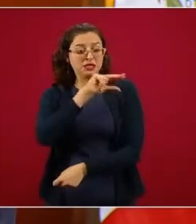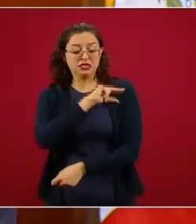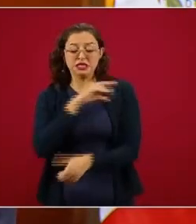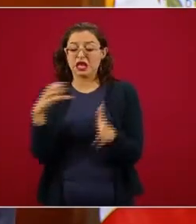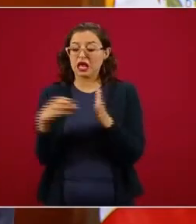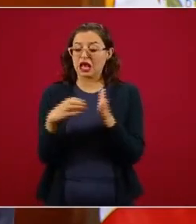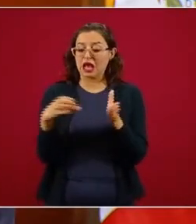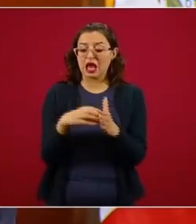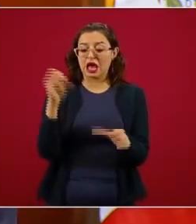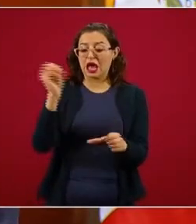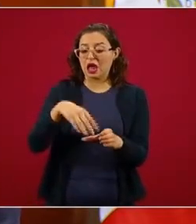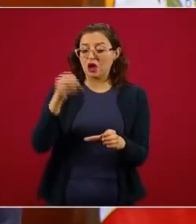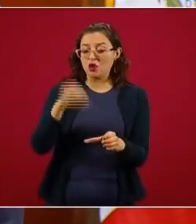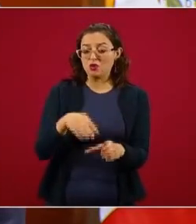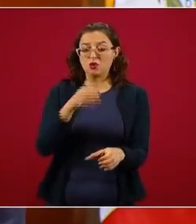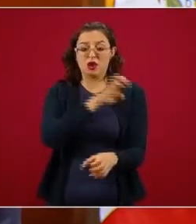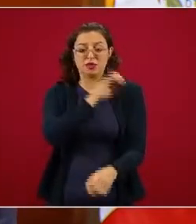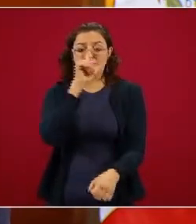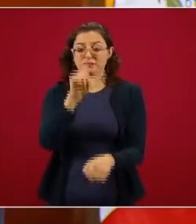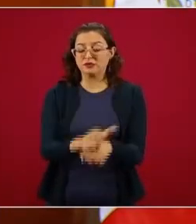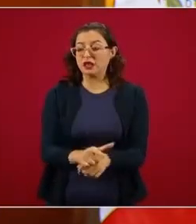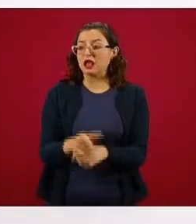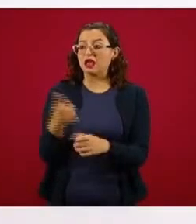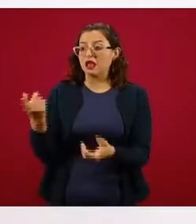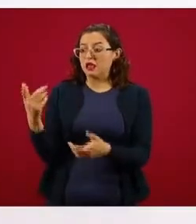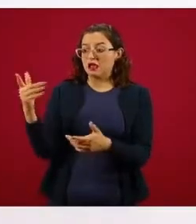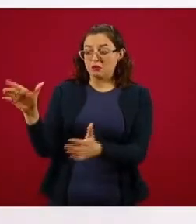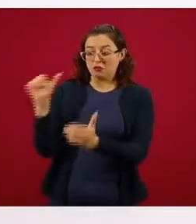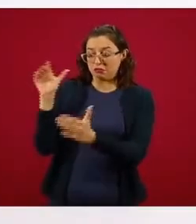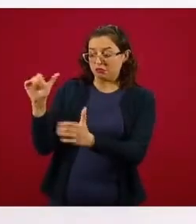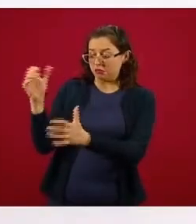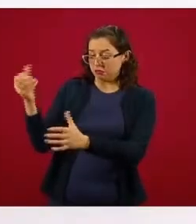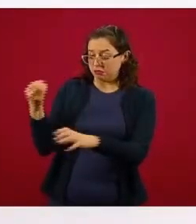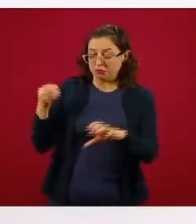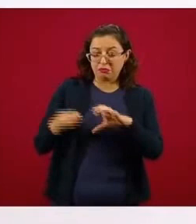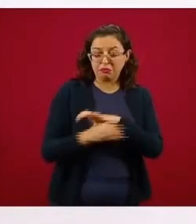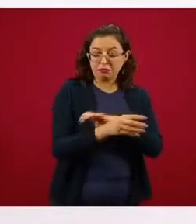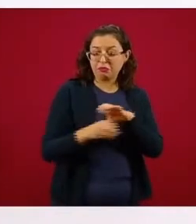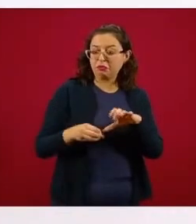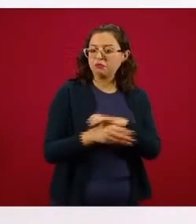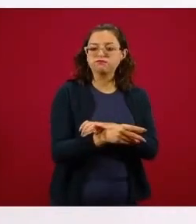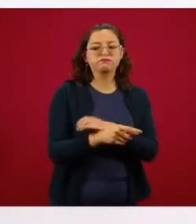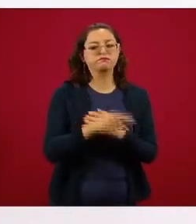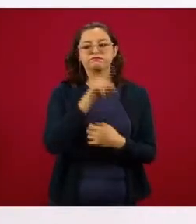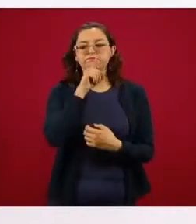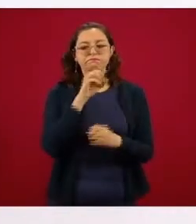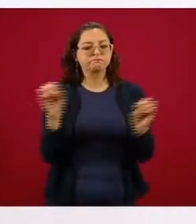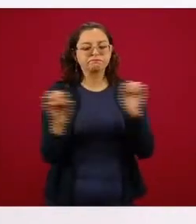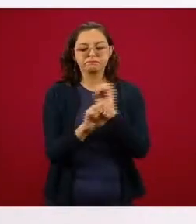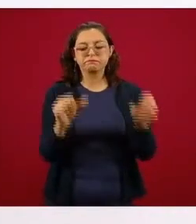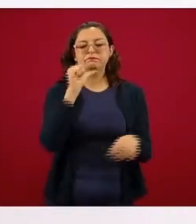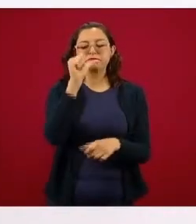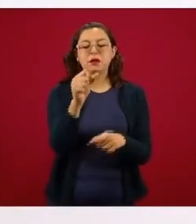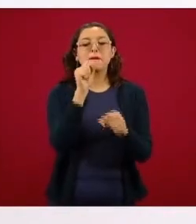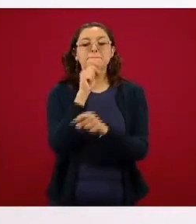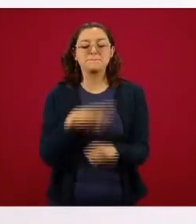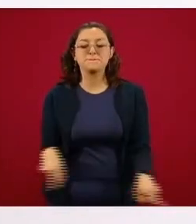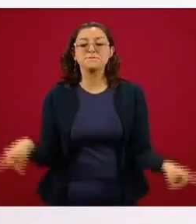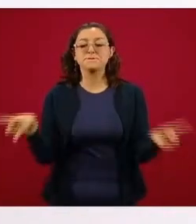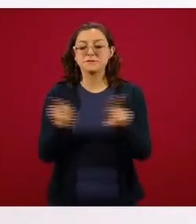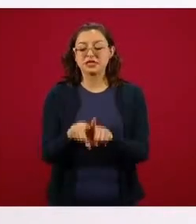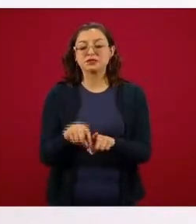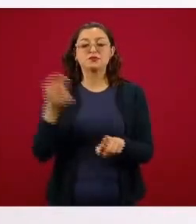de ahorro especial con cargo al erario. Se cancelaron las pensiones millonarias